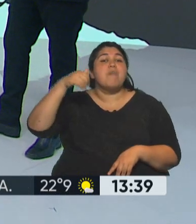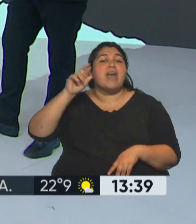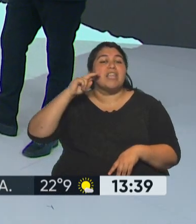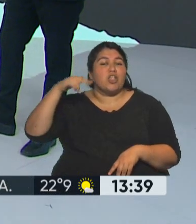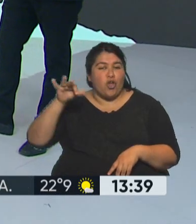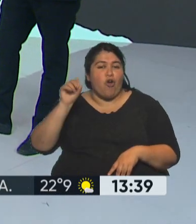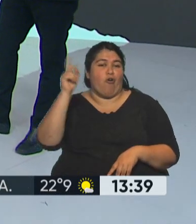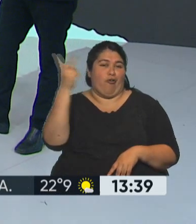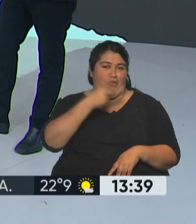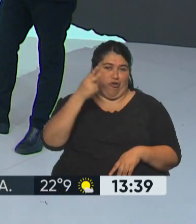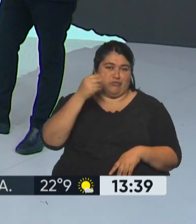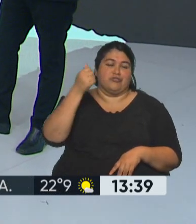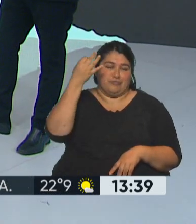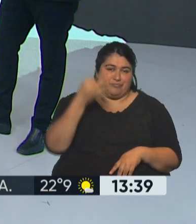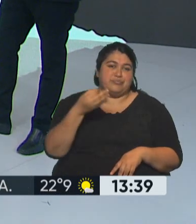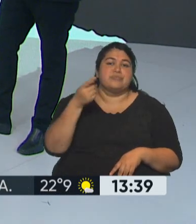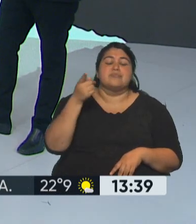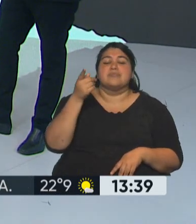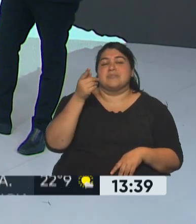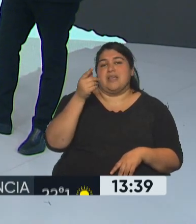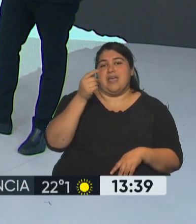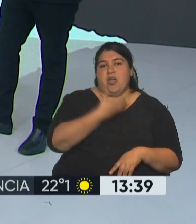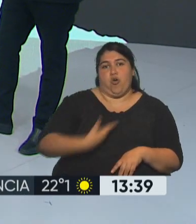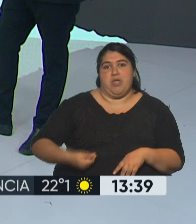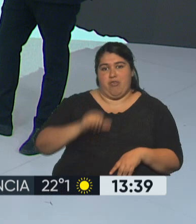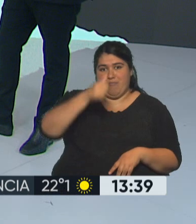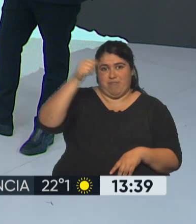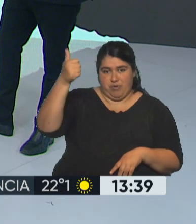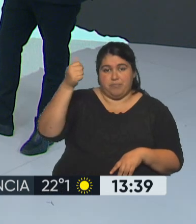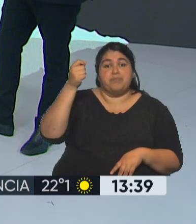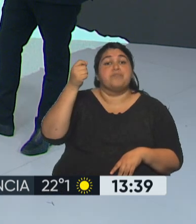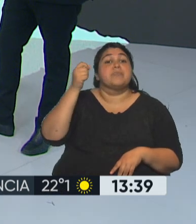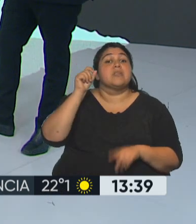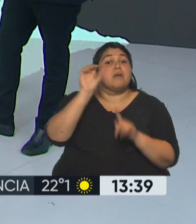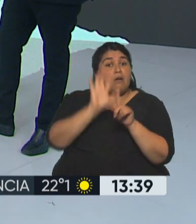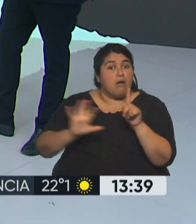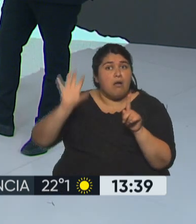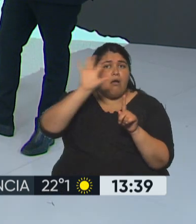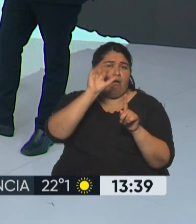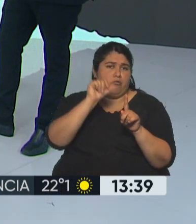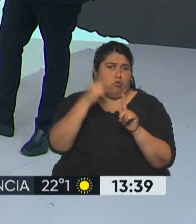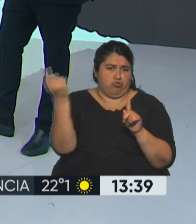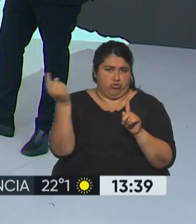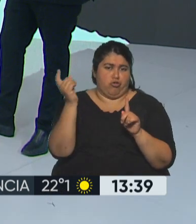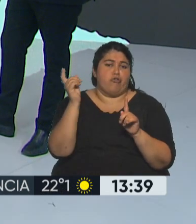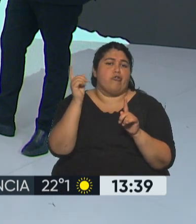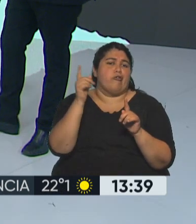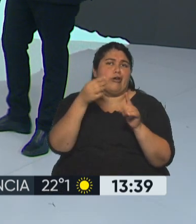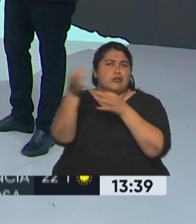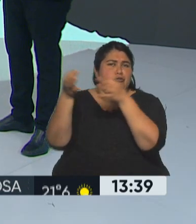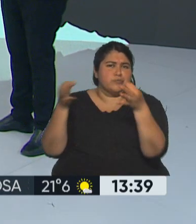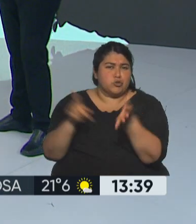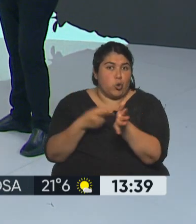opositor justamente a las principales ciudades. En estos 2 departamentos triunfó, claro, el oficialismo, pero nos metemos en las ciudades, ciudades muy